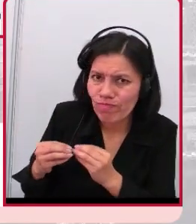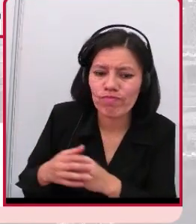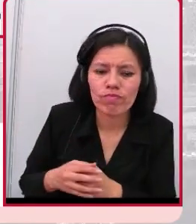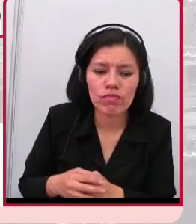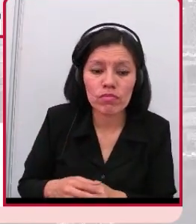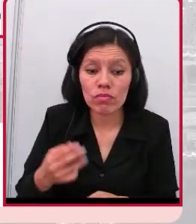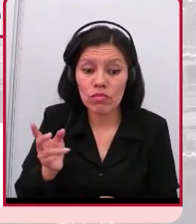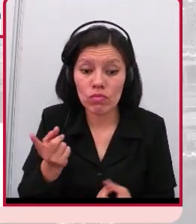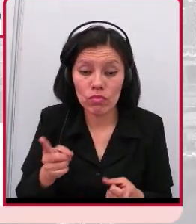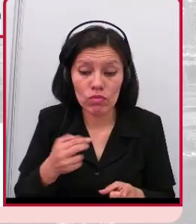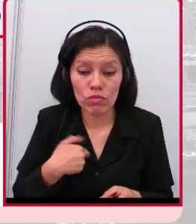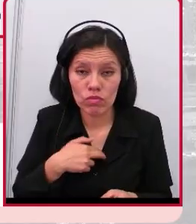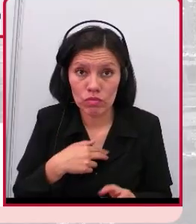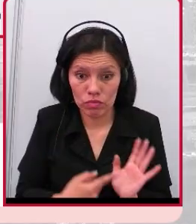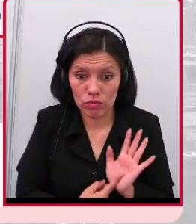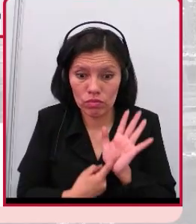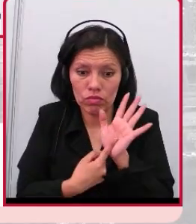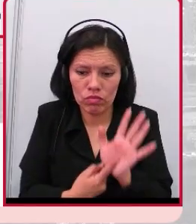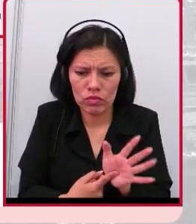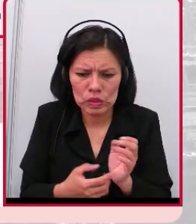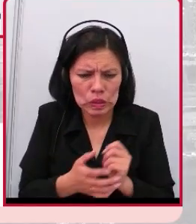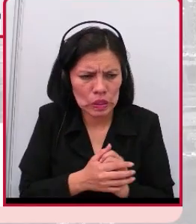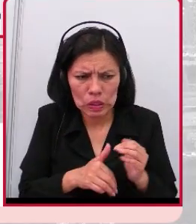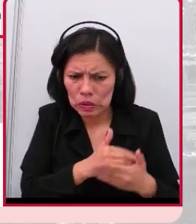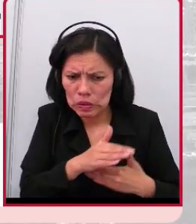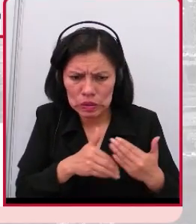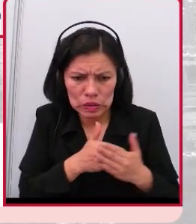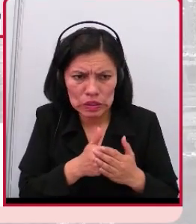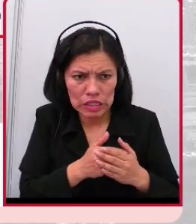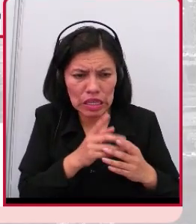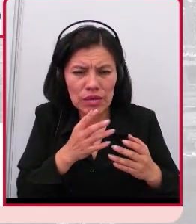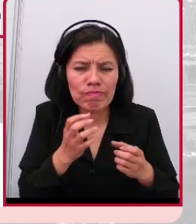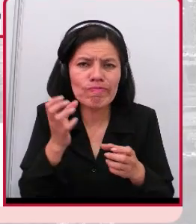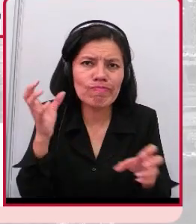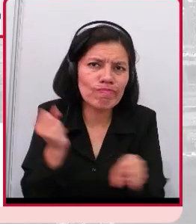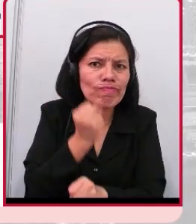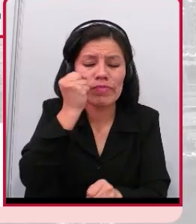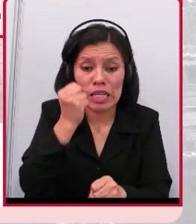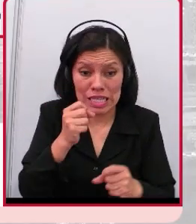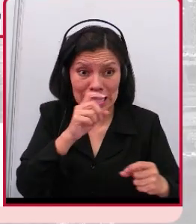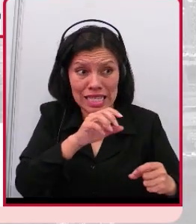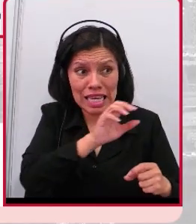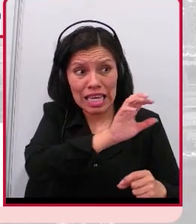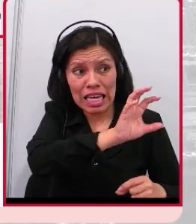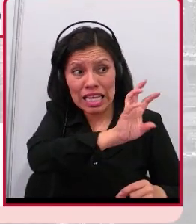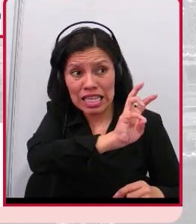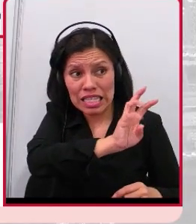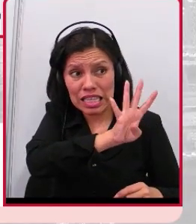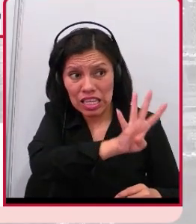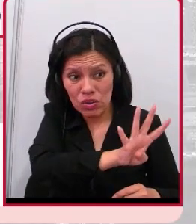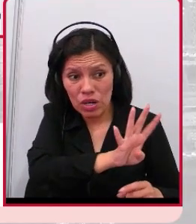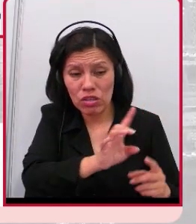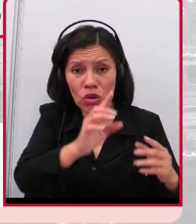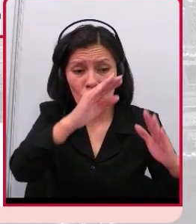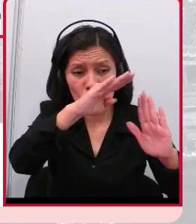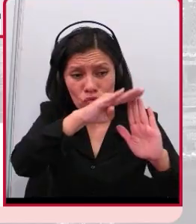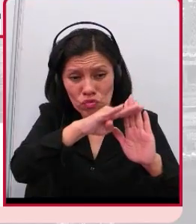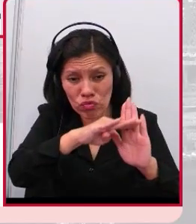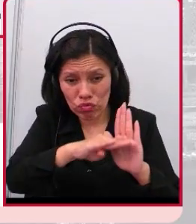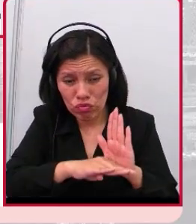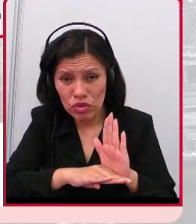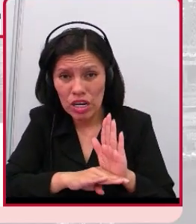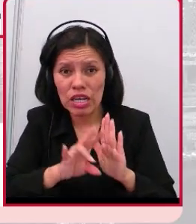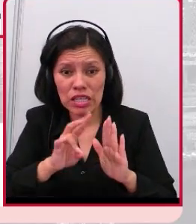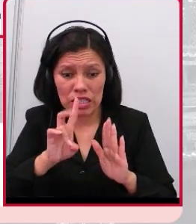Cuando hemos hecho el piloto, hemos logrado bajar de 64 a 72 micras, ¿sí?, el tamaño de corte de las